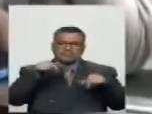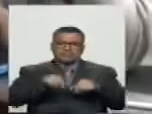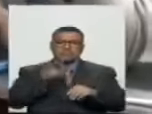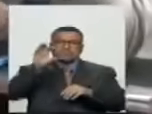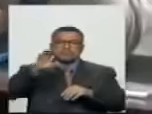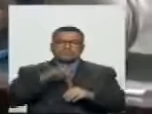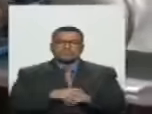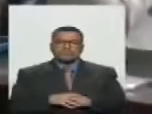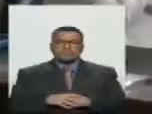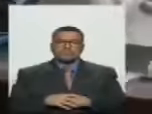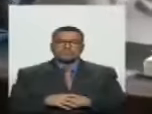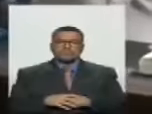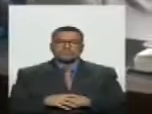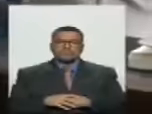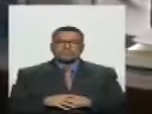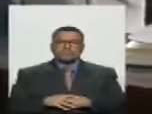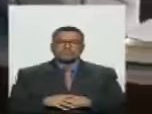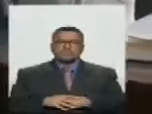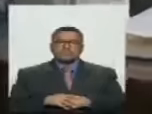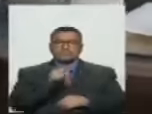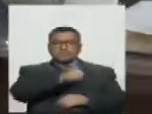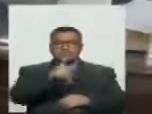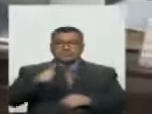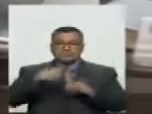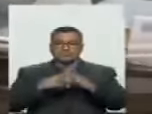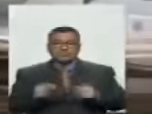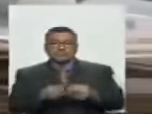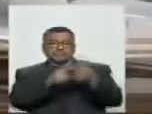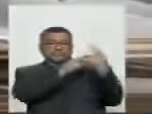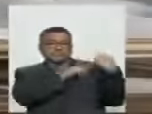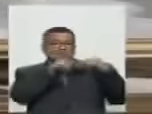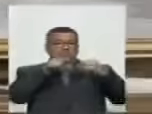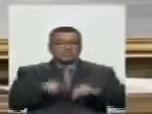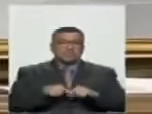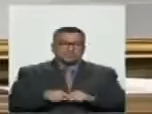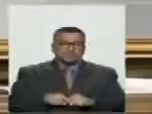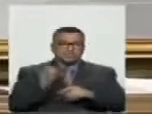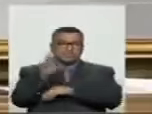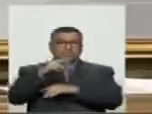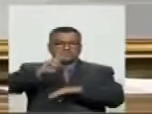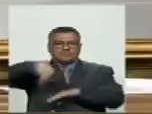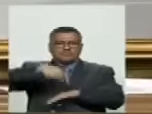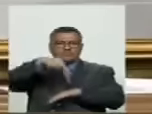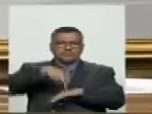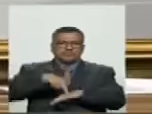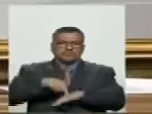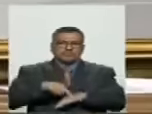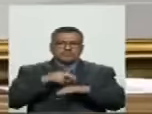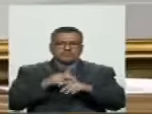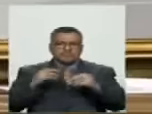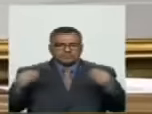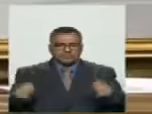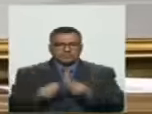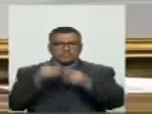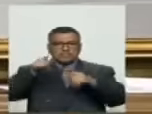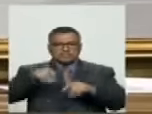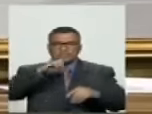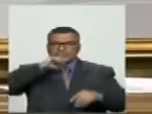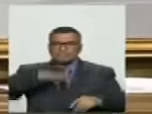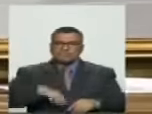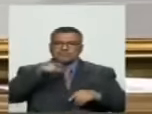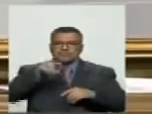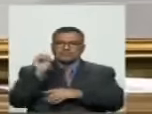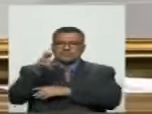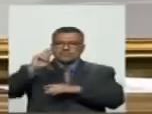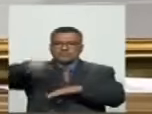este país? Bueno, que cada quien asuma su responsabilidad. Esta Asamblea Nacional se pone del lado correcto de la historia.